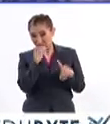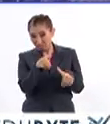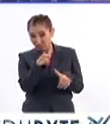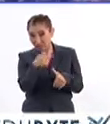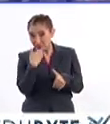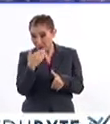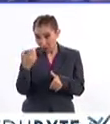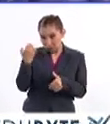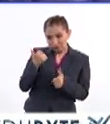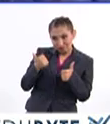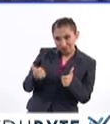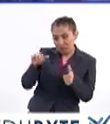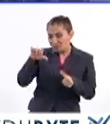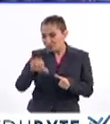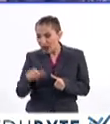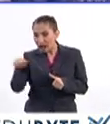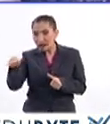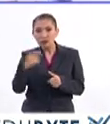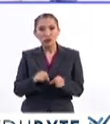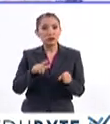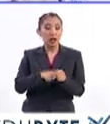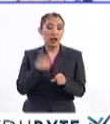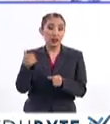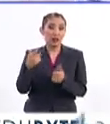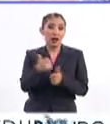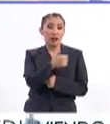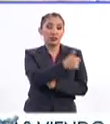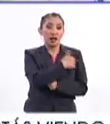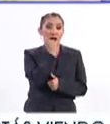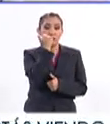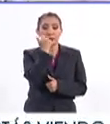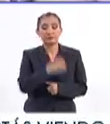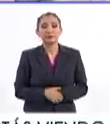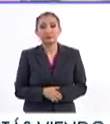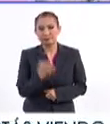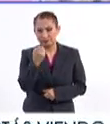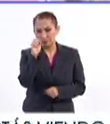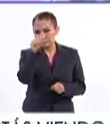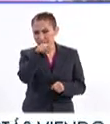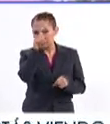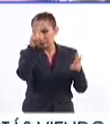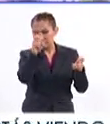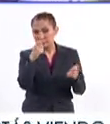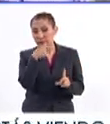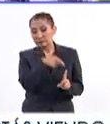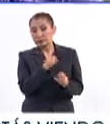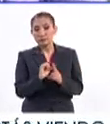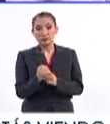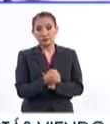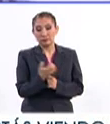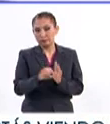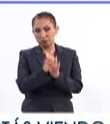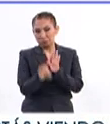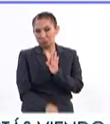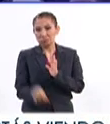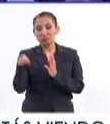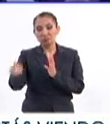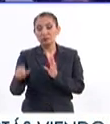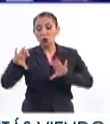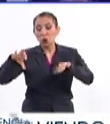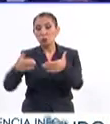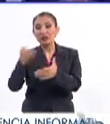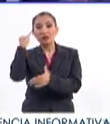las ventajas y desventajas sociales y particulares de los aplicantes. En este contexto destaca la situación, por ejemplo, de